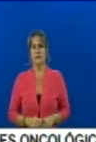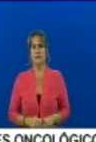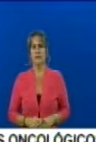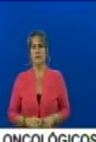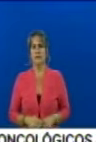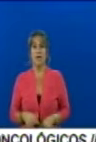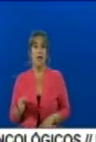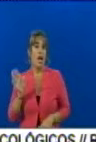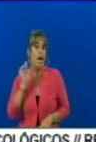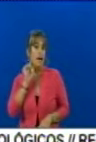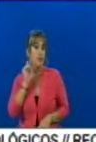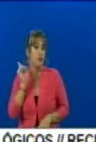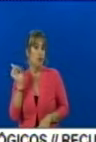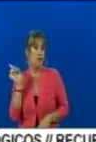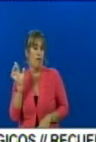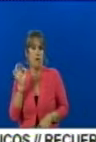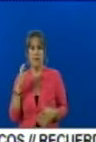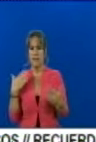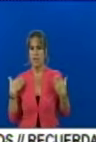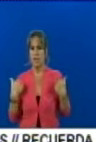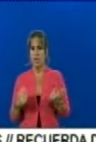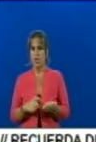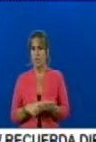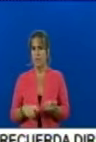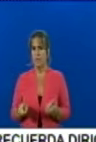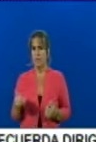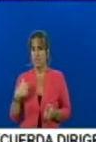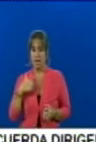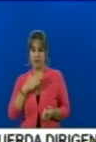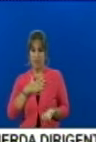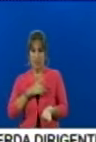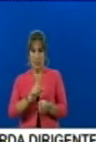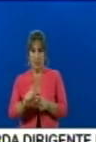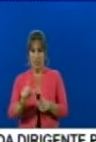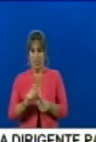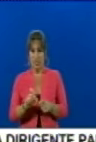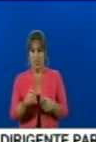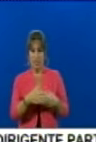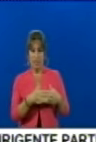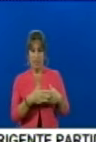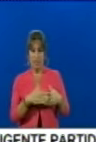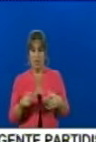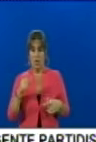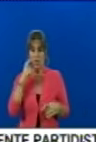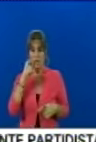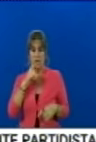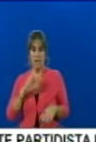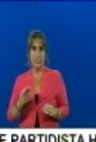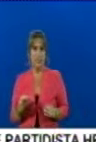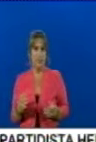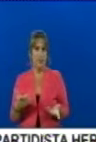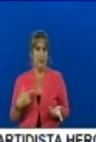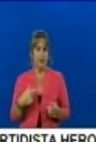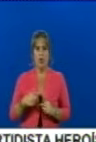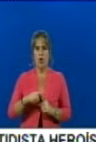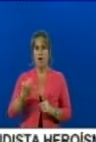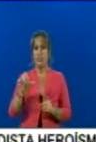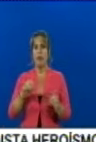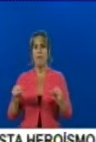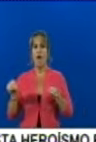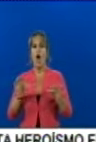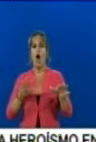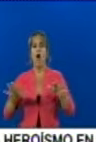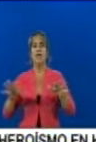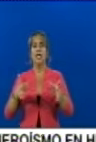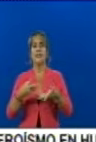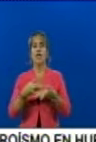Y ahí escuchábamos el criterio de la directora provincial de acopio en nuestro territorio. Creo que es importante resaltar el tema de la organización en